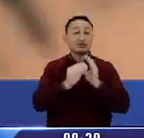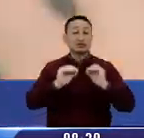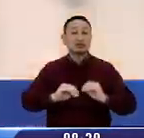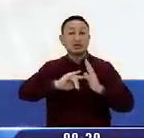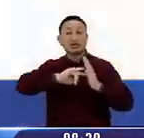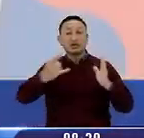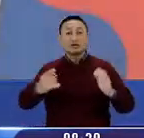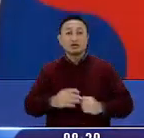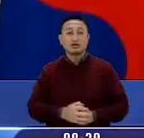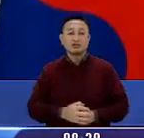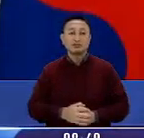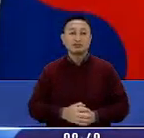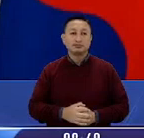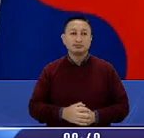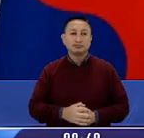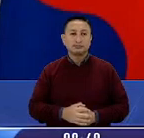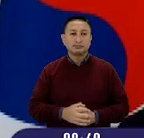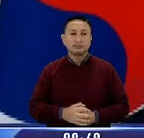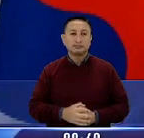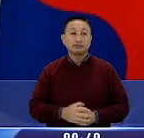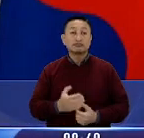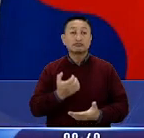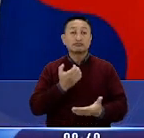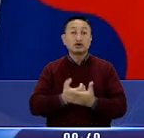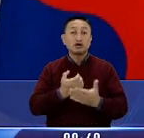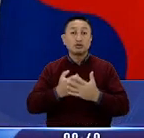tecnología. Un crecimiento económico y